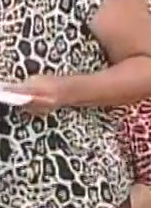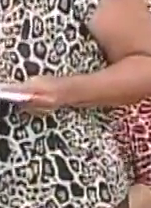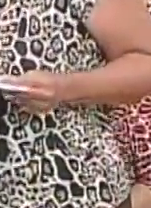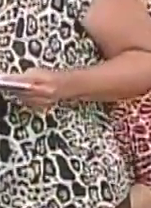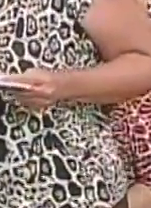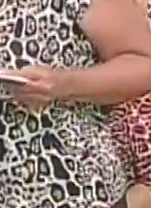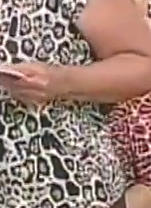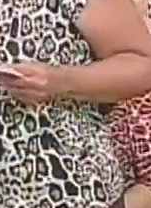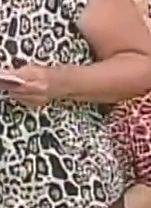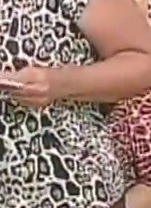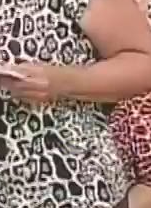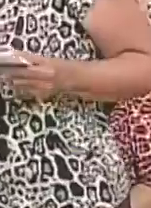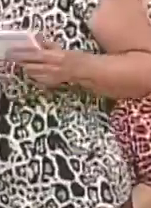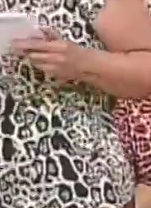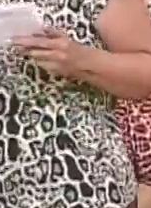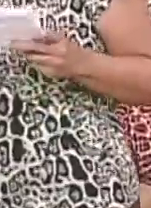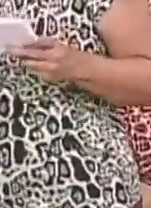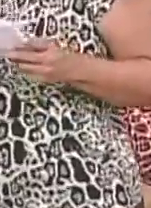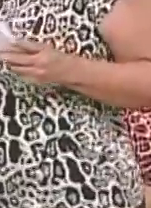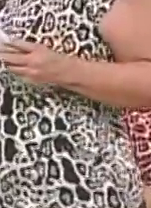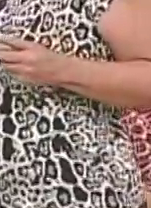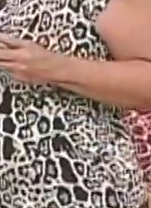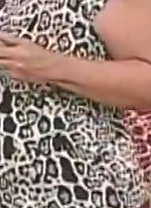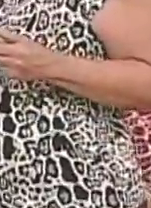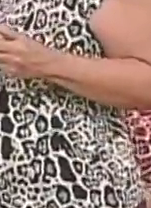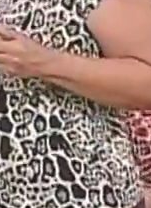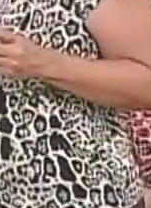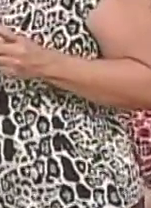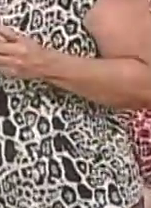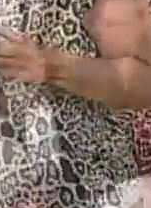nosotros llegaremos a todos los espacios.